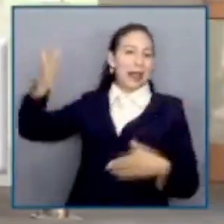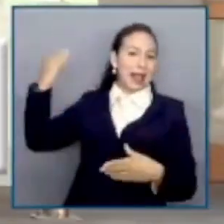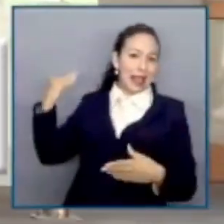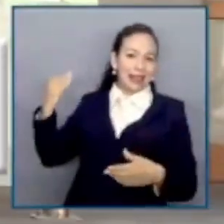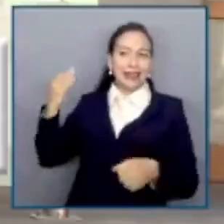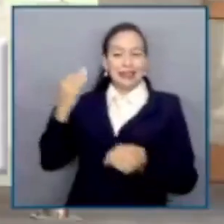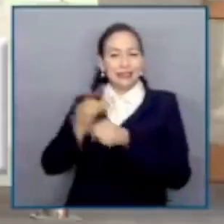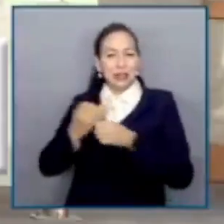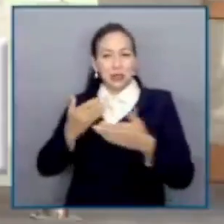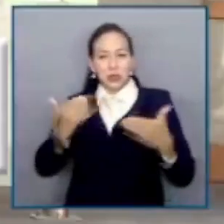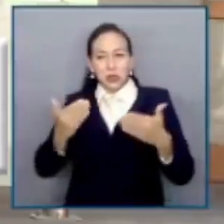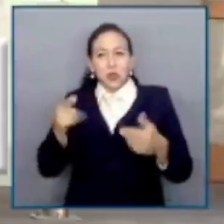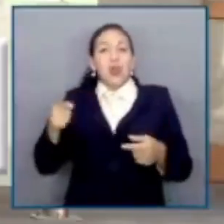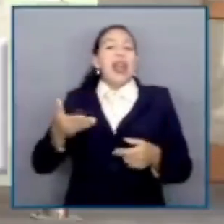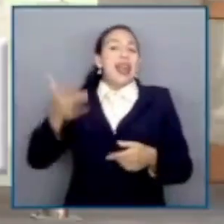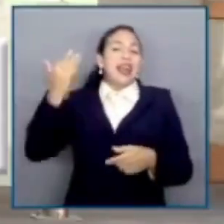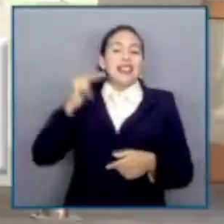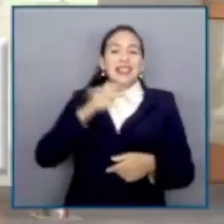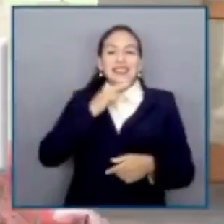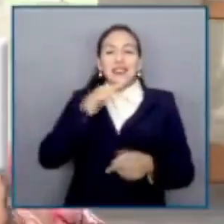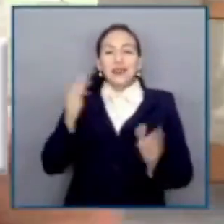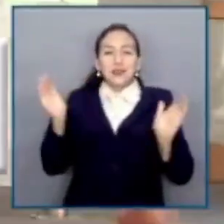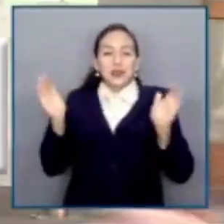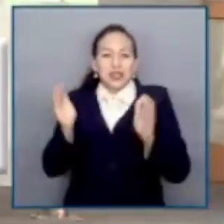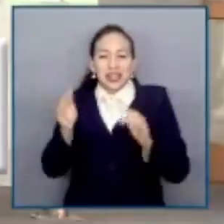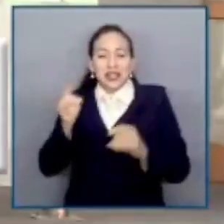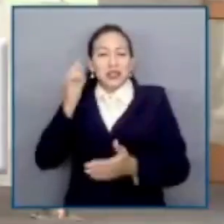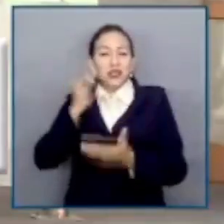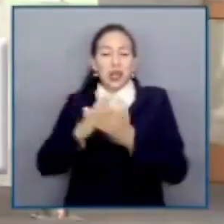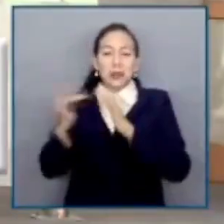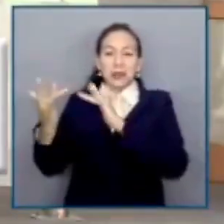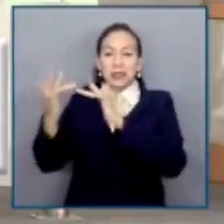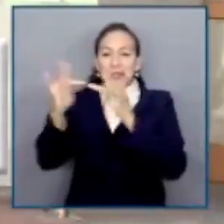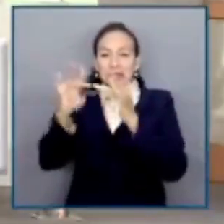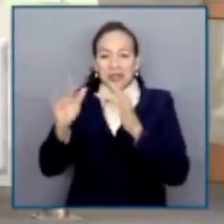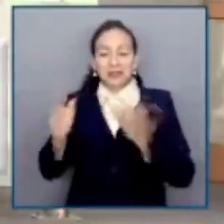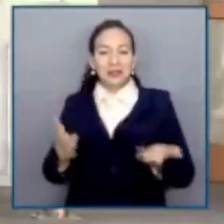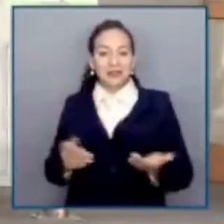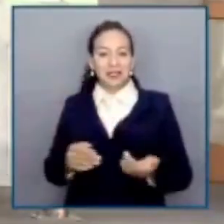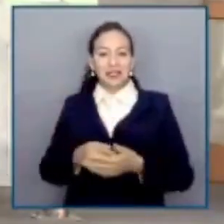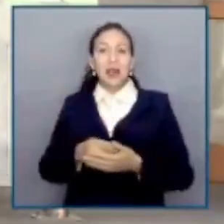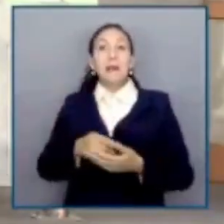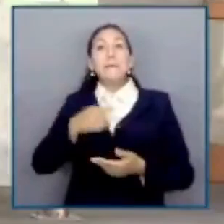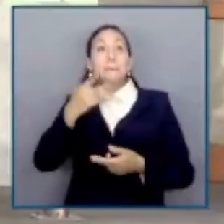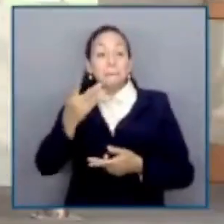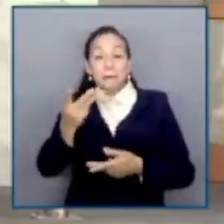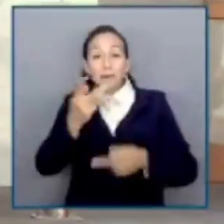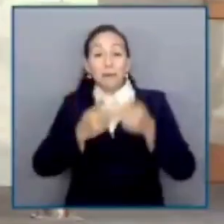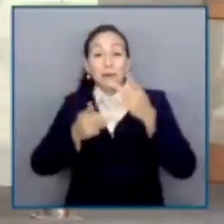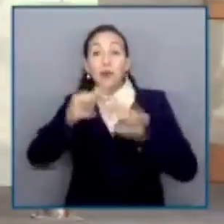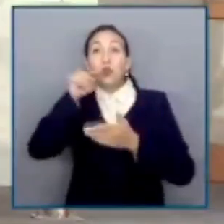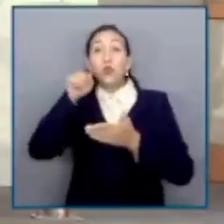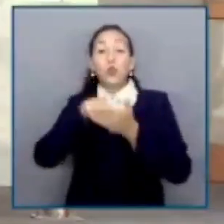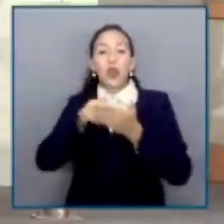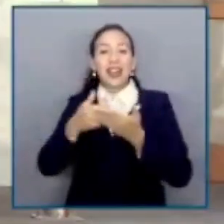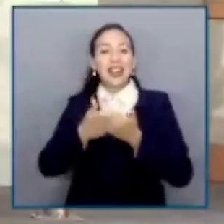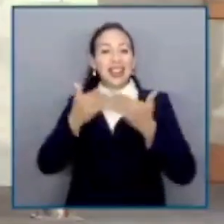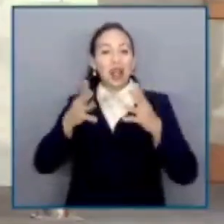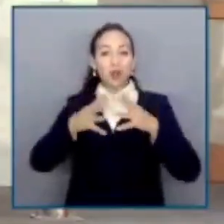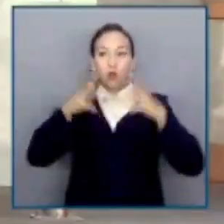pequeño canal que transmitía por redes nada más en un espacio prestado. Hacer ahora lo que es esto, poder hacer